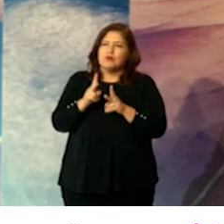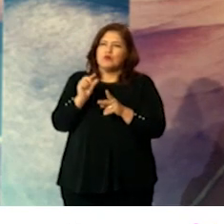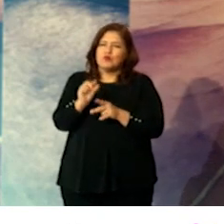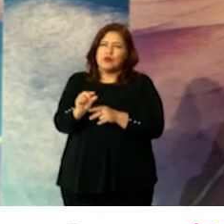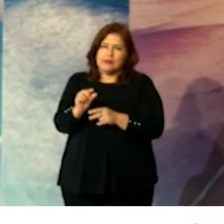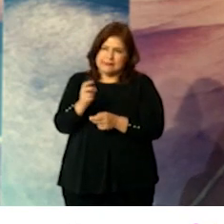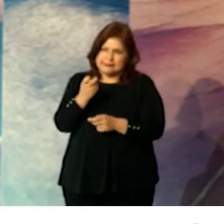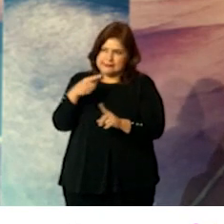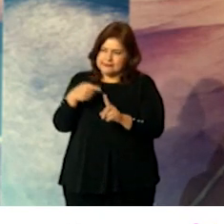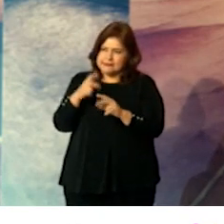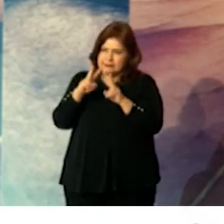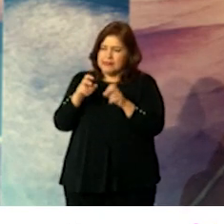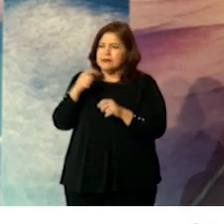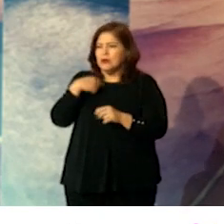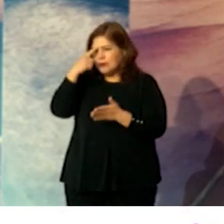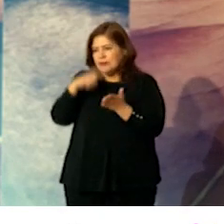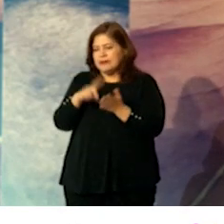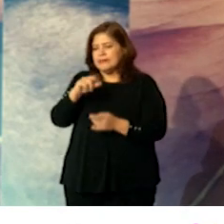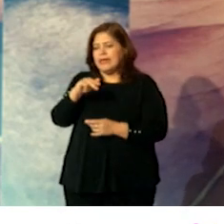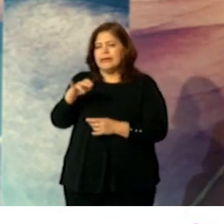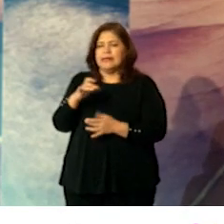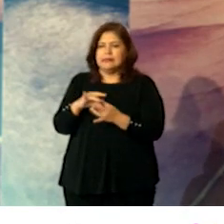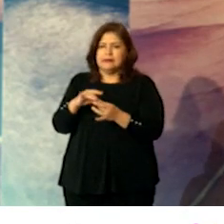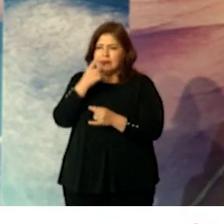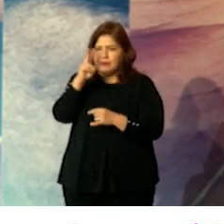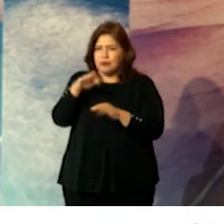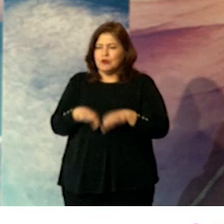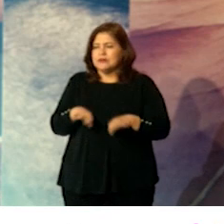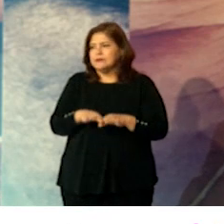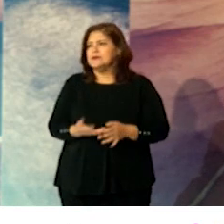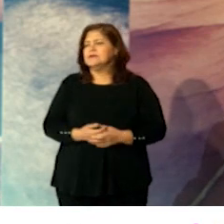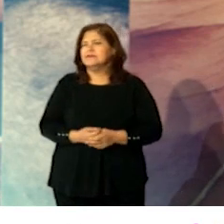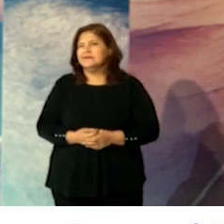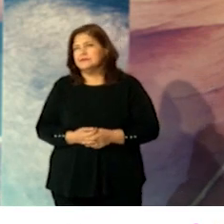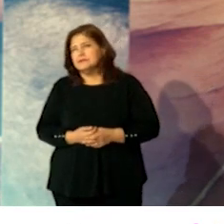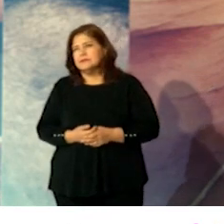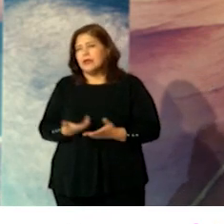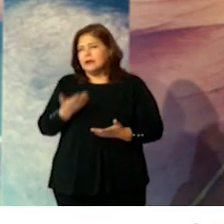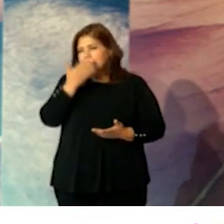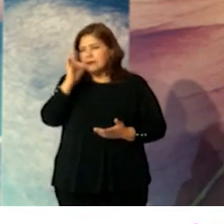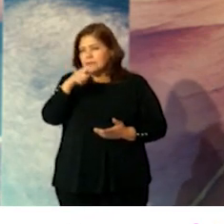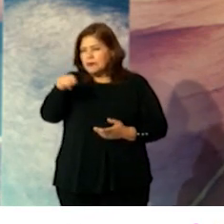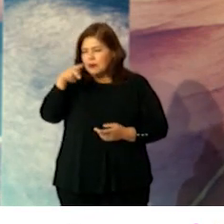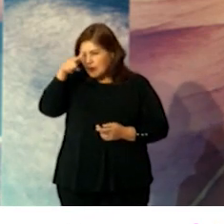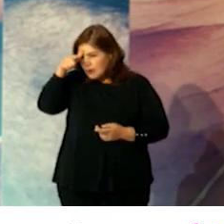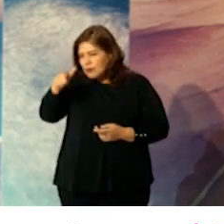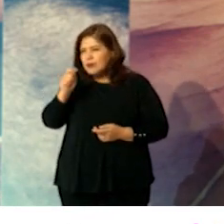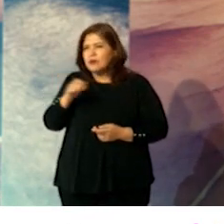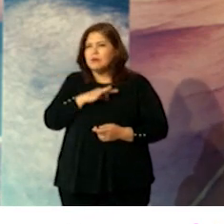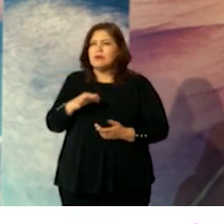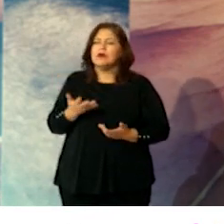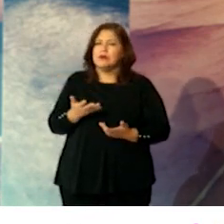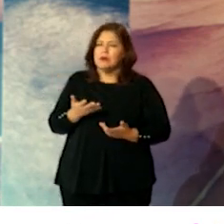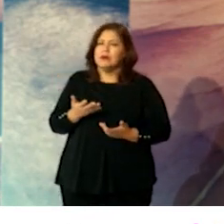Hay algo que dijo Diane que creo que es fundamental, que es algo así como, no sé si yo creo que sí se han dado cuenta de que algunas veces pareciera que hay un